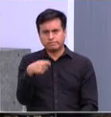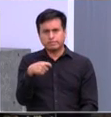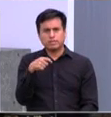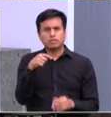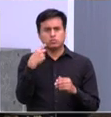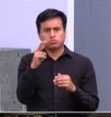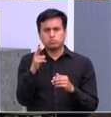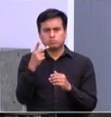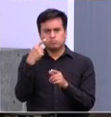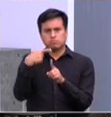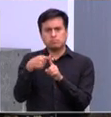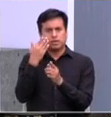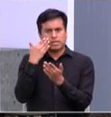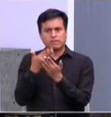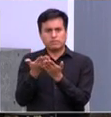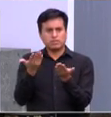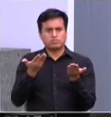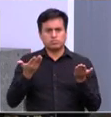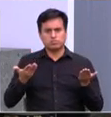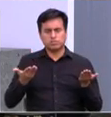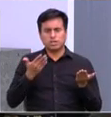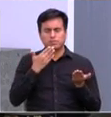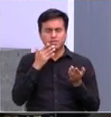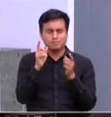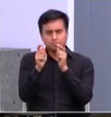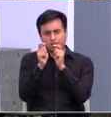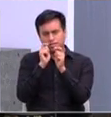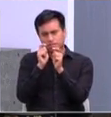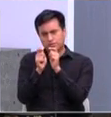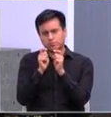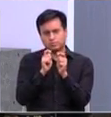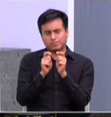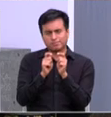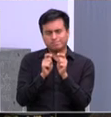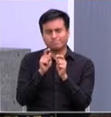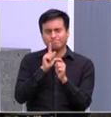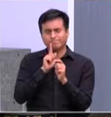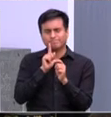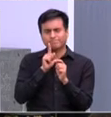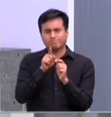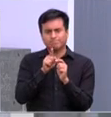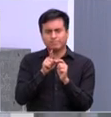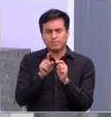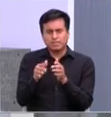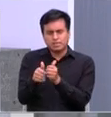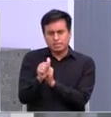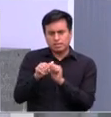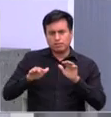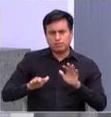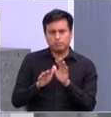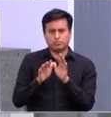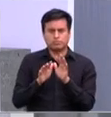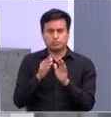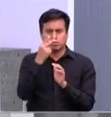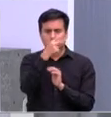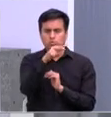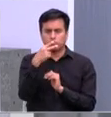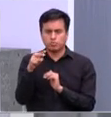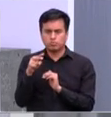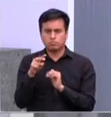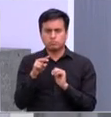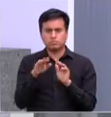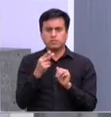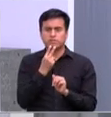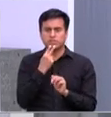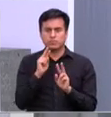sus beneficios y de los peligros que entraña, en los desafíos que le son propios como